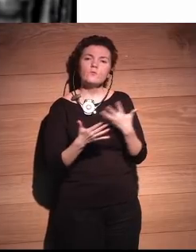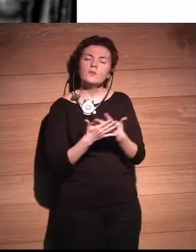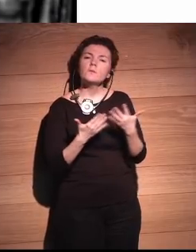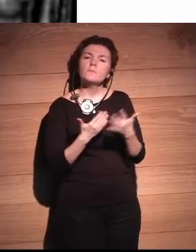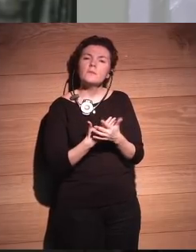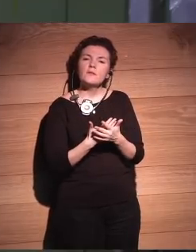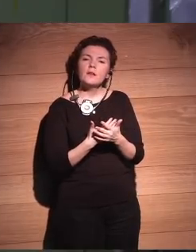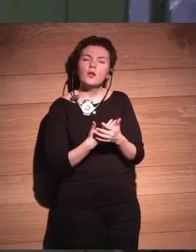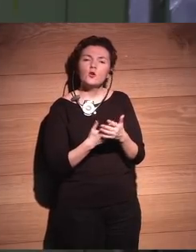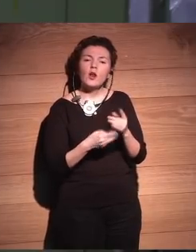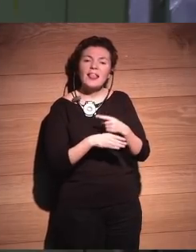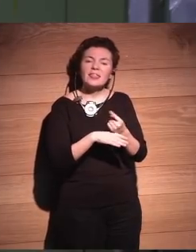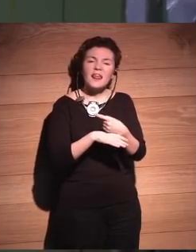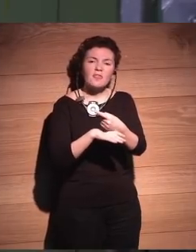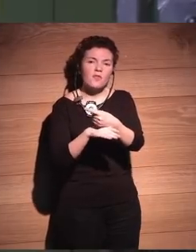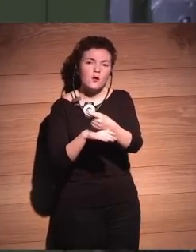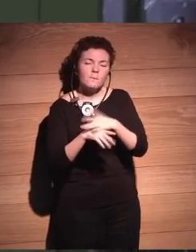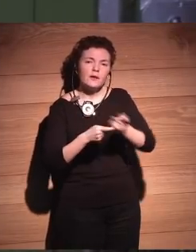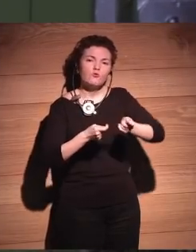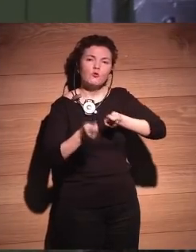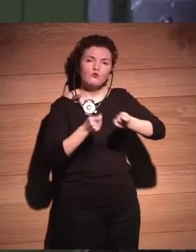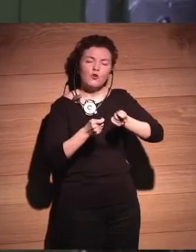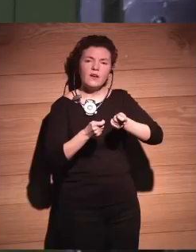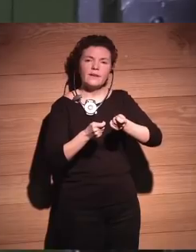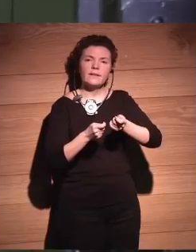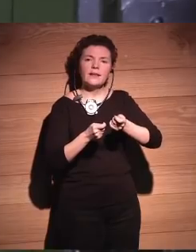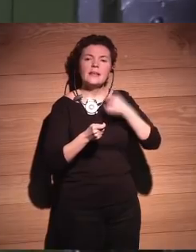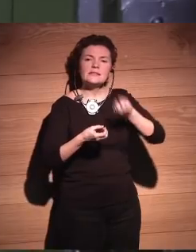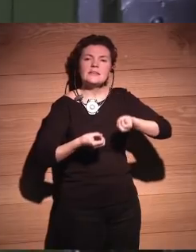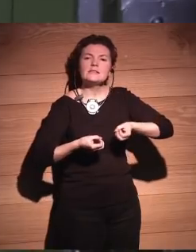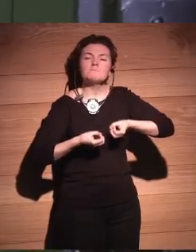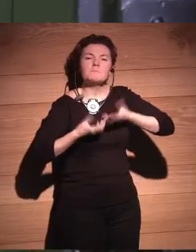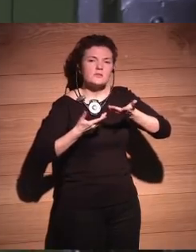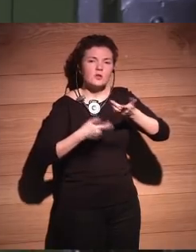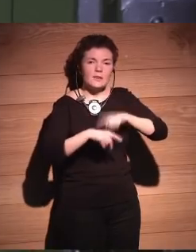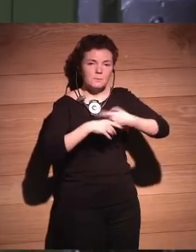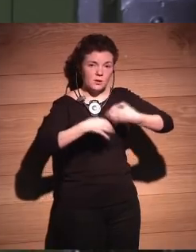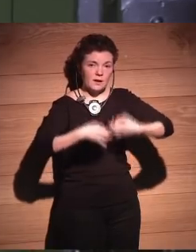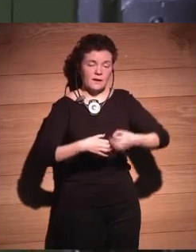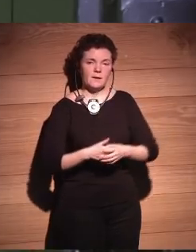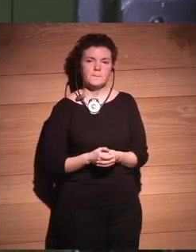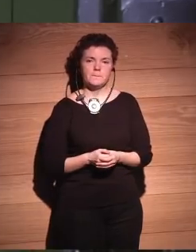combinación con el trazador para controlar esta expresión en tiempo real.